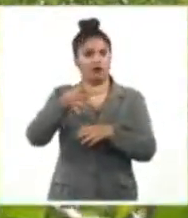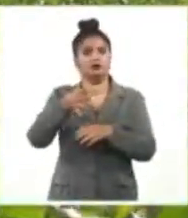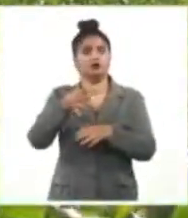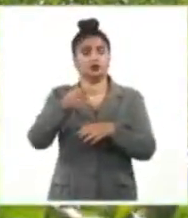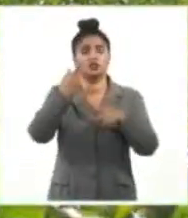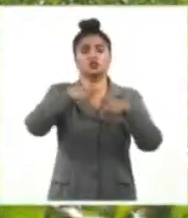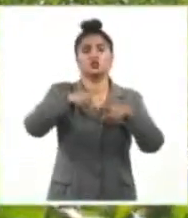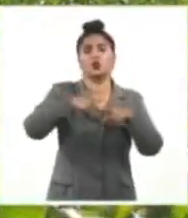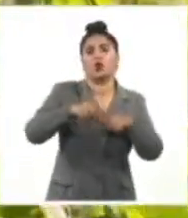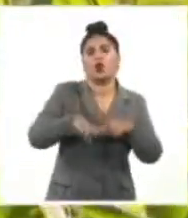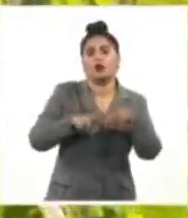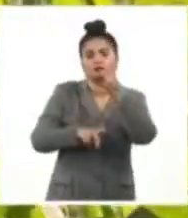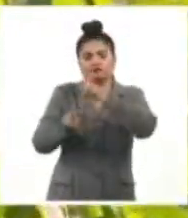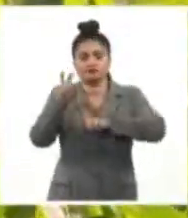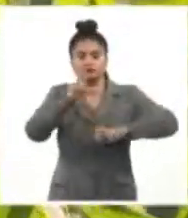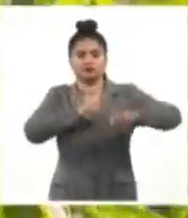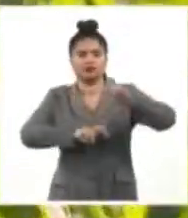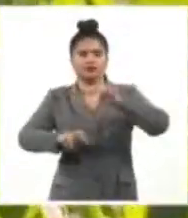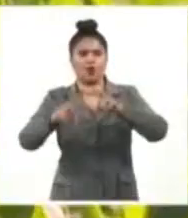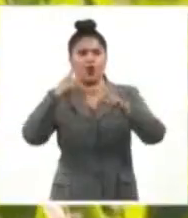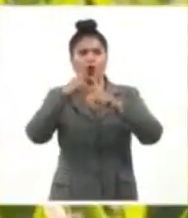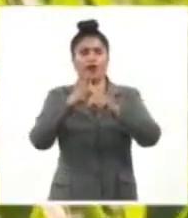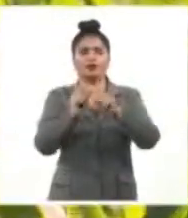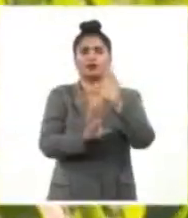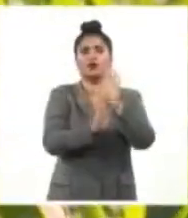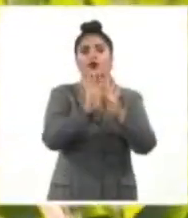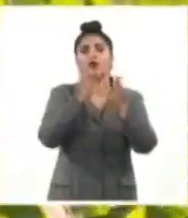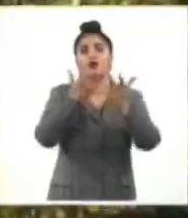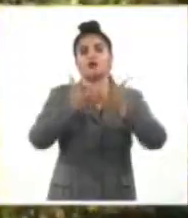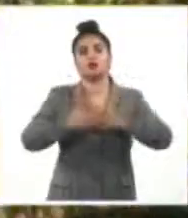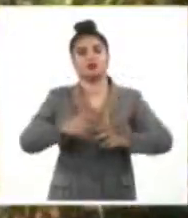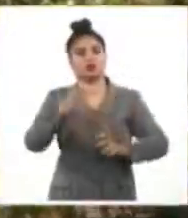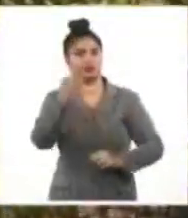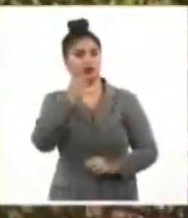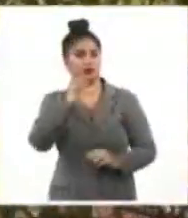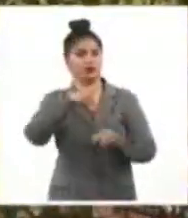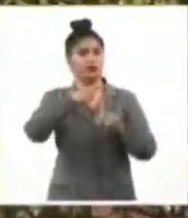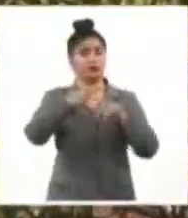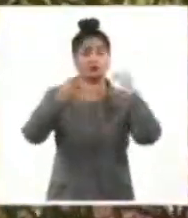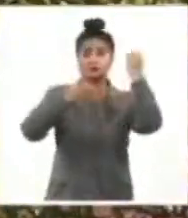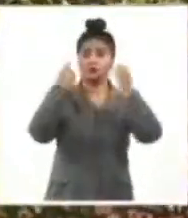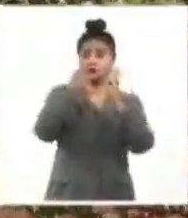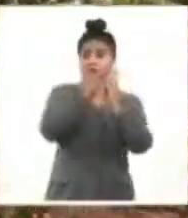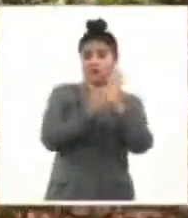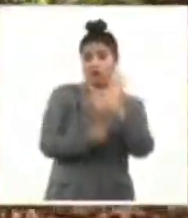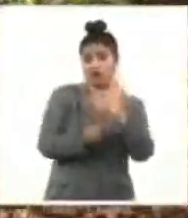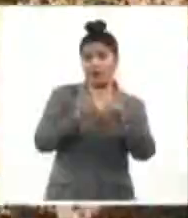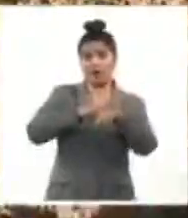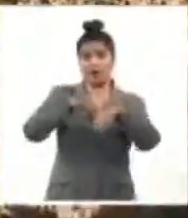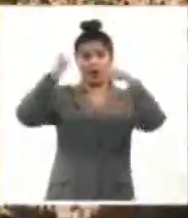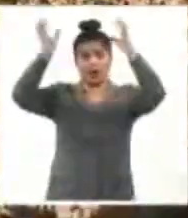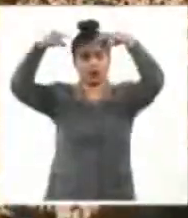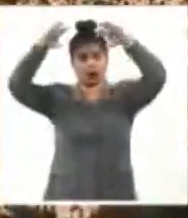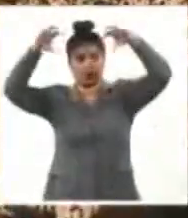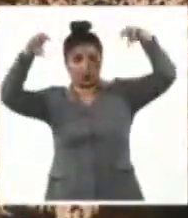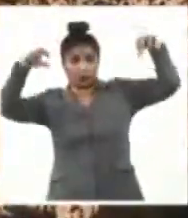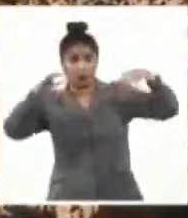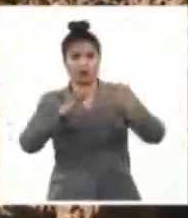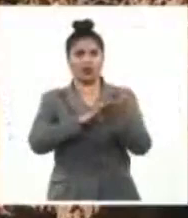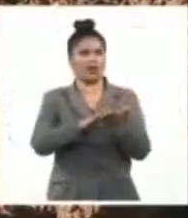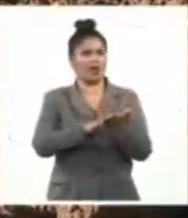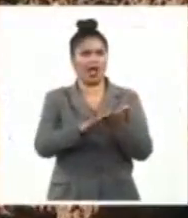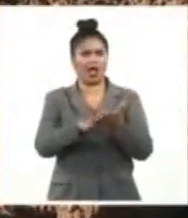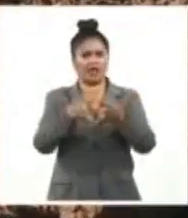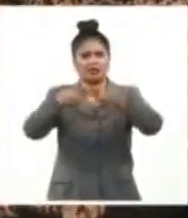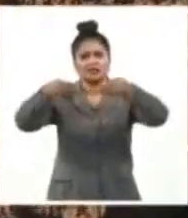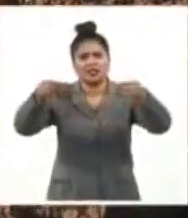manera rápida la producción de alimentos. Además, se preocuparon por las problemáticas derivadas de la sequía, que hoy atentan contra el incremento de mayores volúmenes